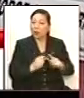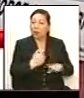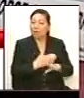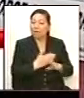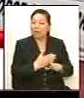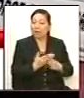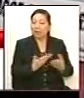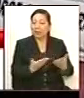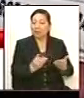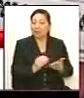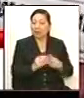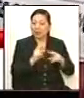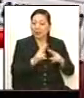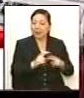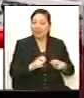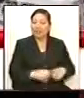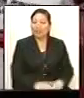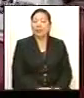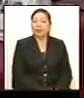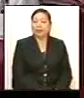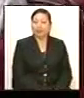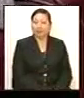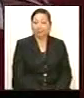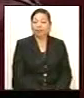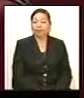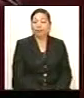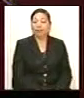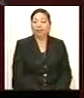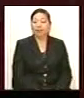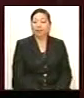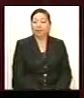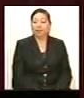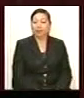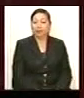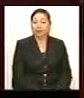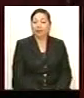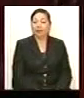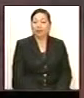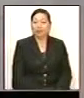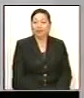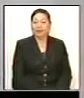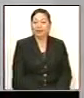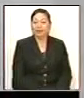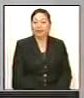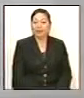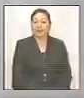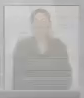como elemento de análisis. Muchas gracias, congresista Castro. Congresista Israel Lazo.